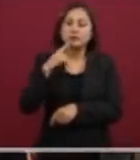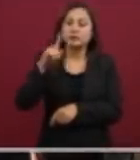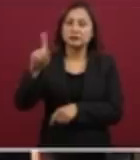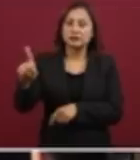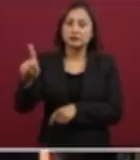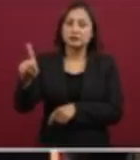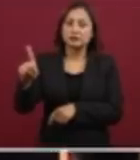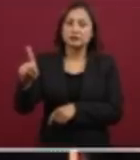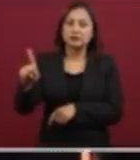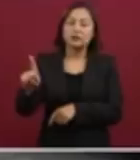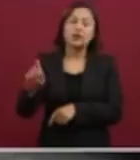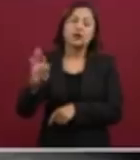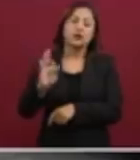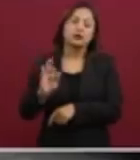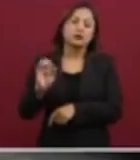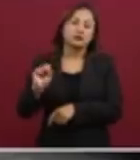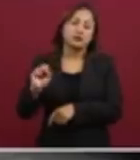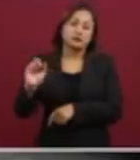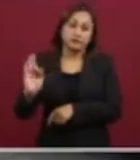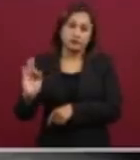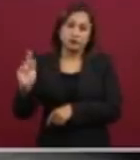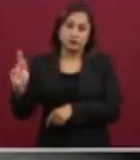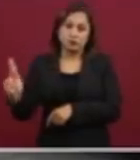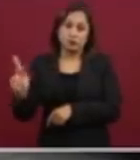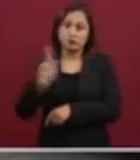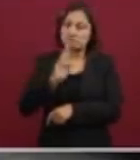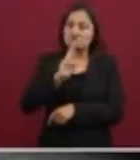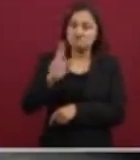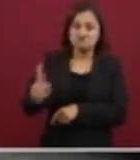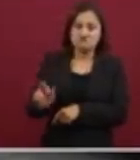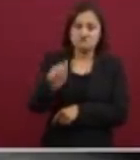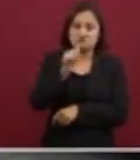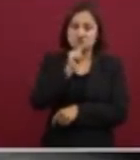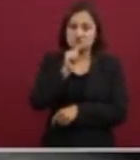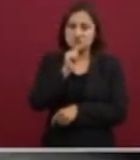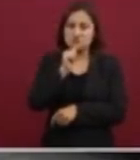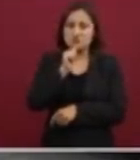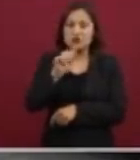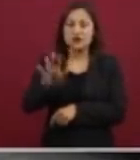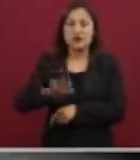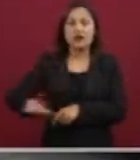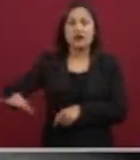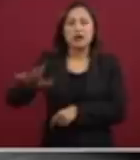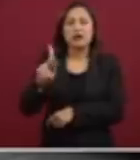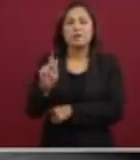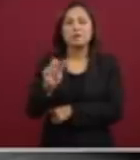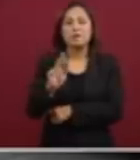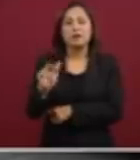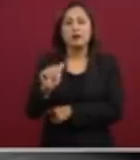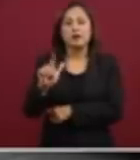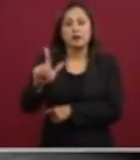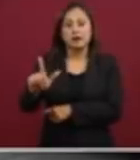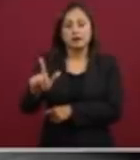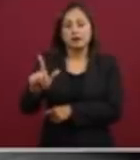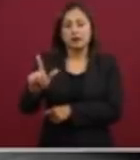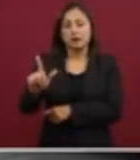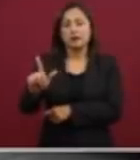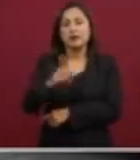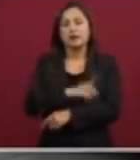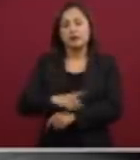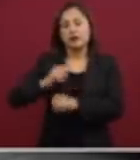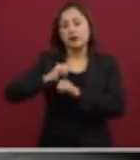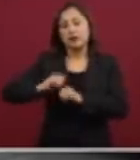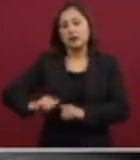Pública sin que exista una respuesta. Concretamente, en la delegación de Parral, el delegado que es Fernando Duarte González, que